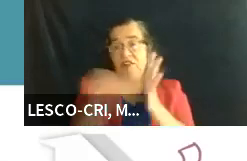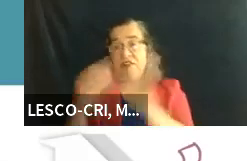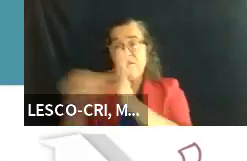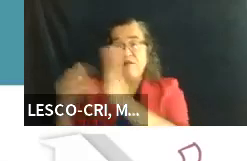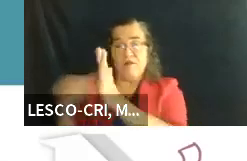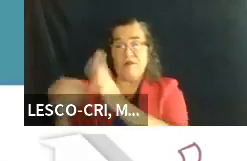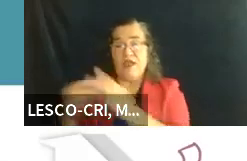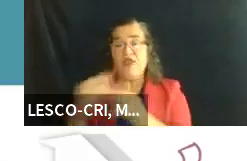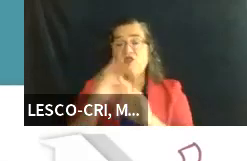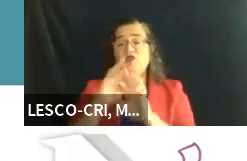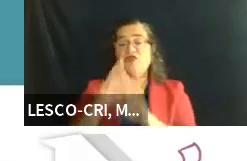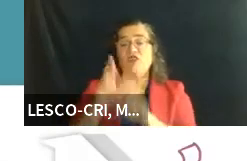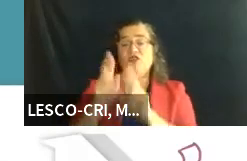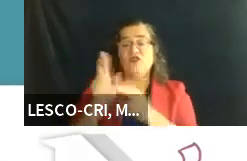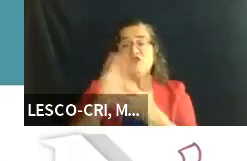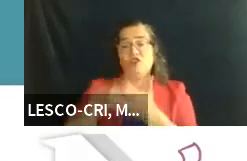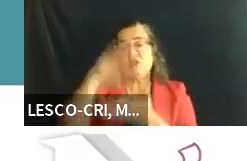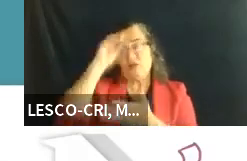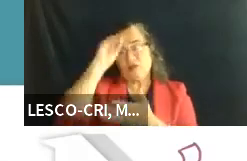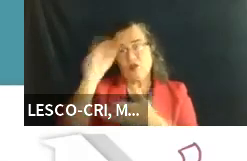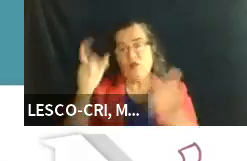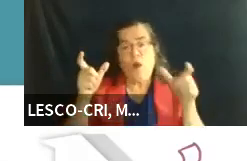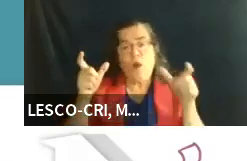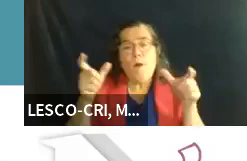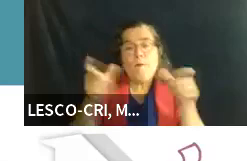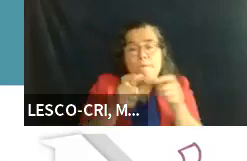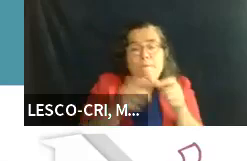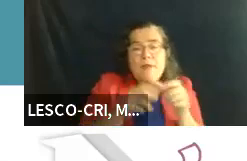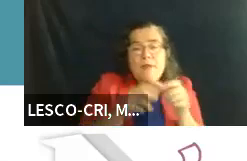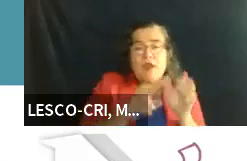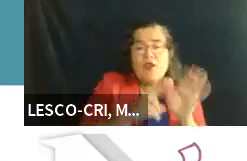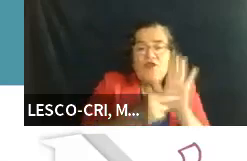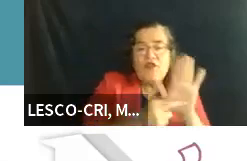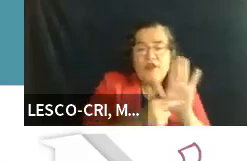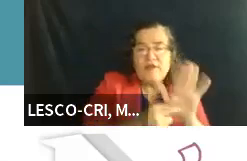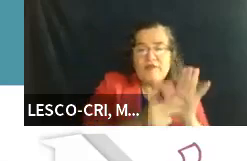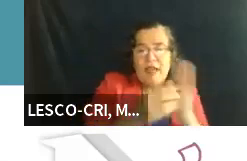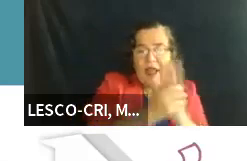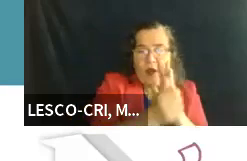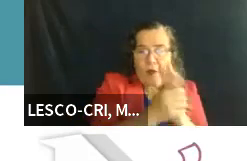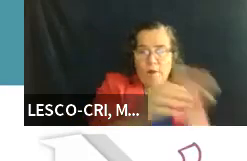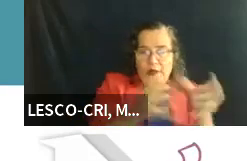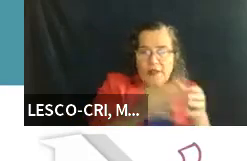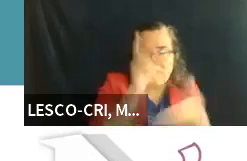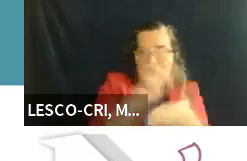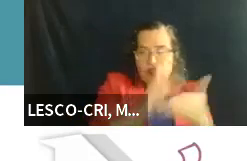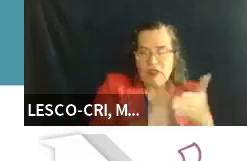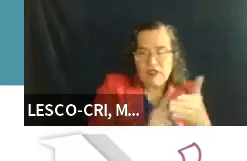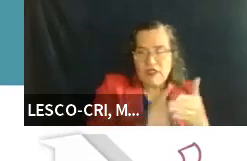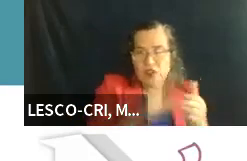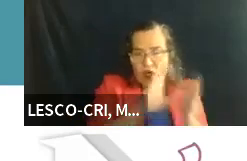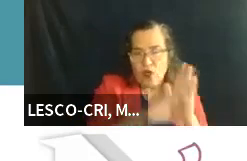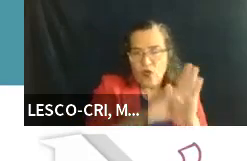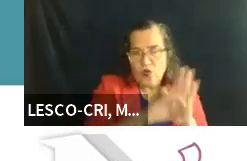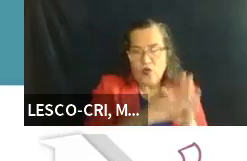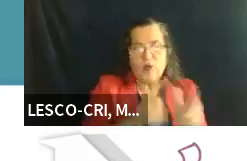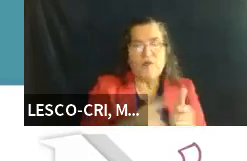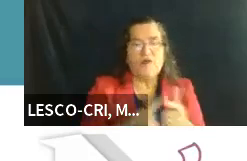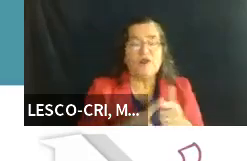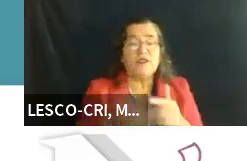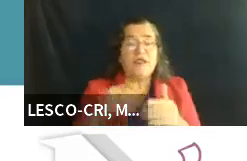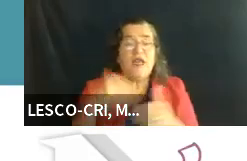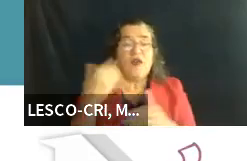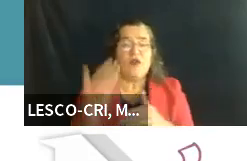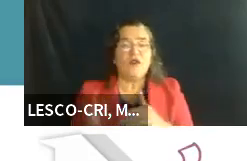resultados de aprendizaje como micro representación de la competencia a lo largo de un diseño curricular. Lo que sigue a continuación es cómo